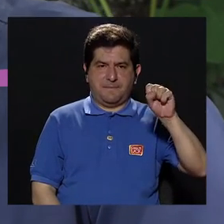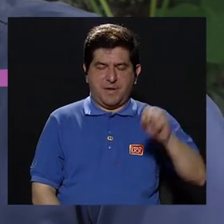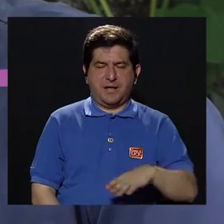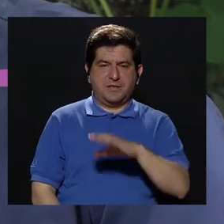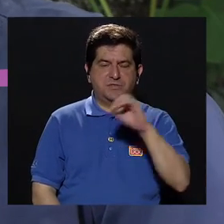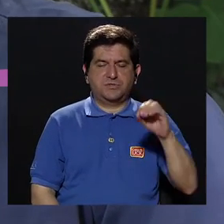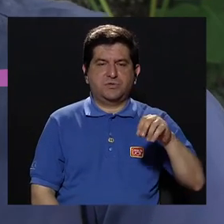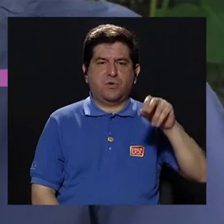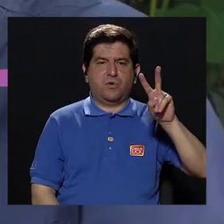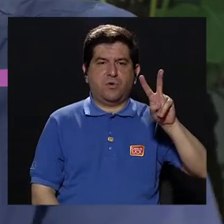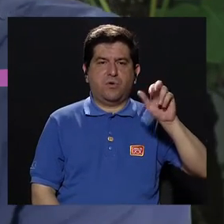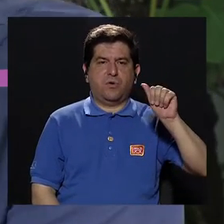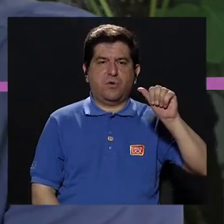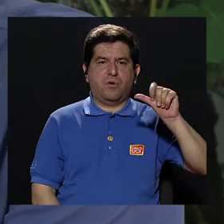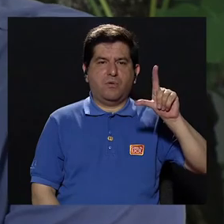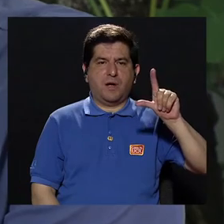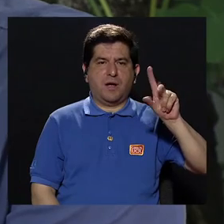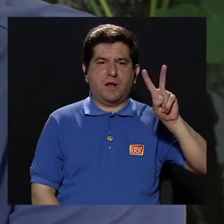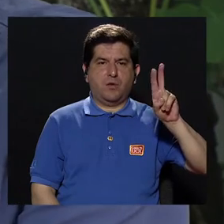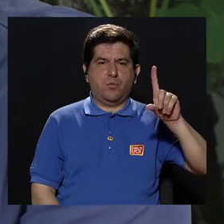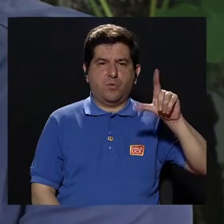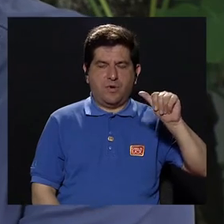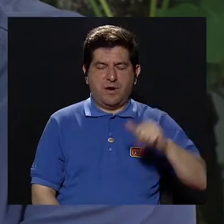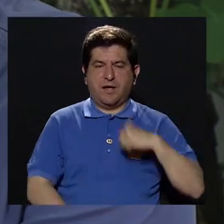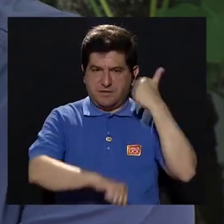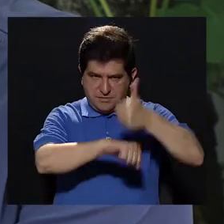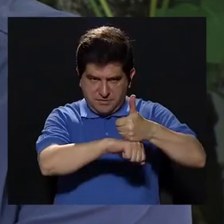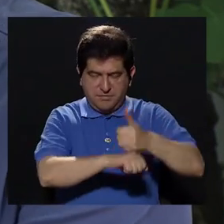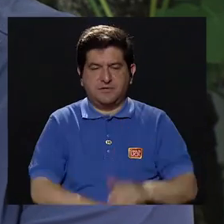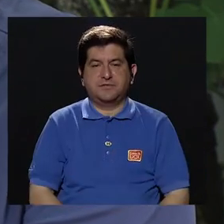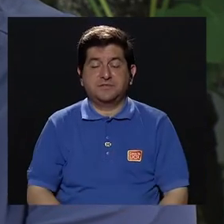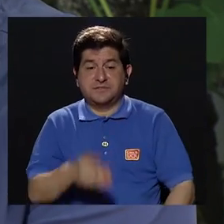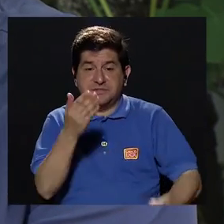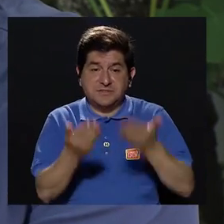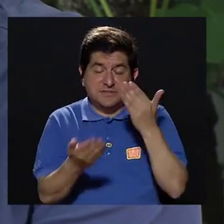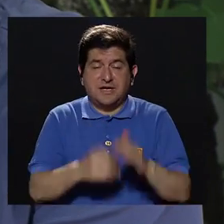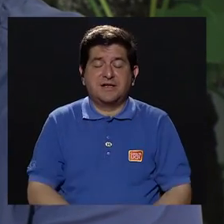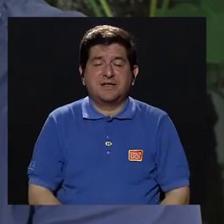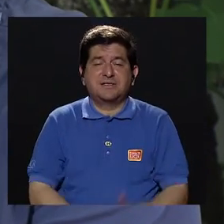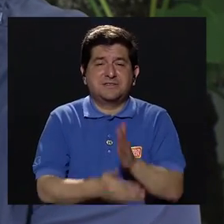puentes, pueden tomar tipos de